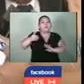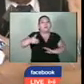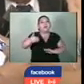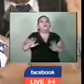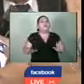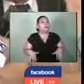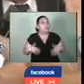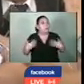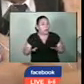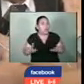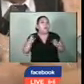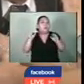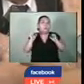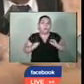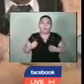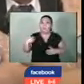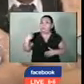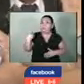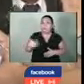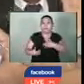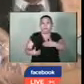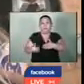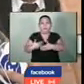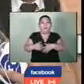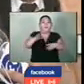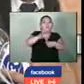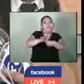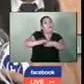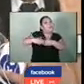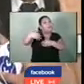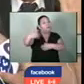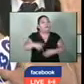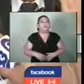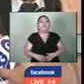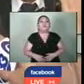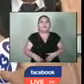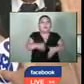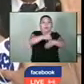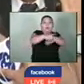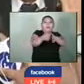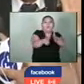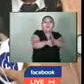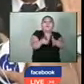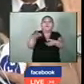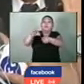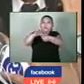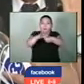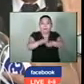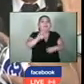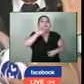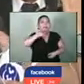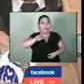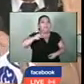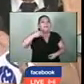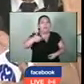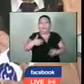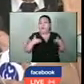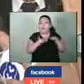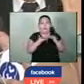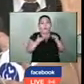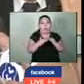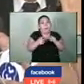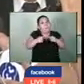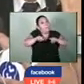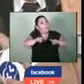tener armonizadas las elecciones. Los diputados van a ser electos siempre para 3 años y van a tener